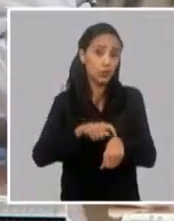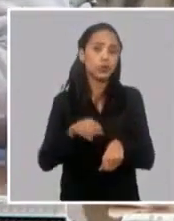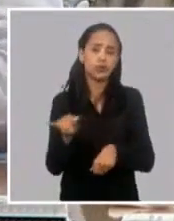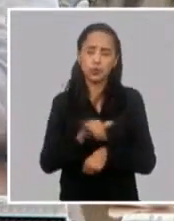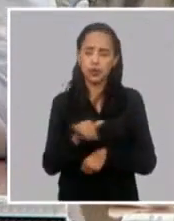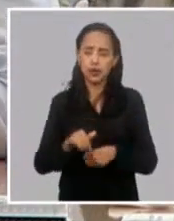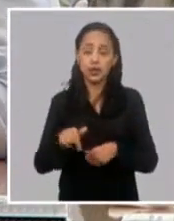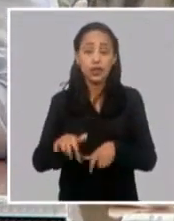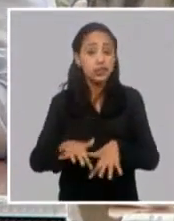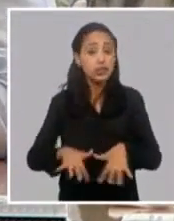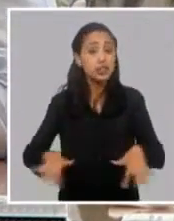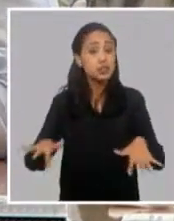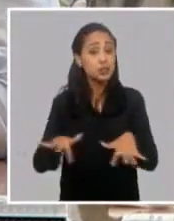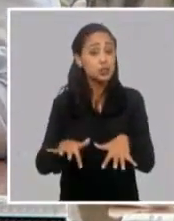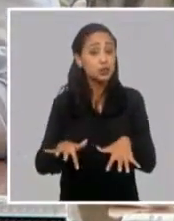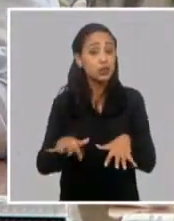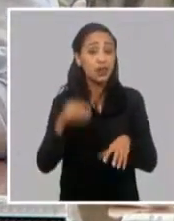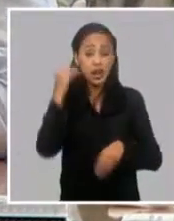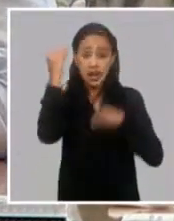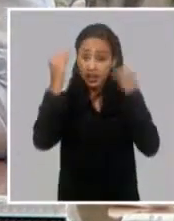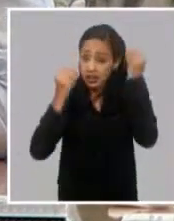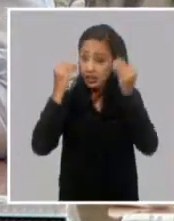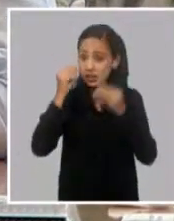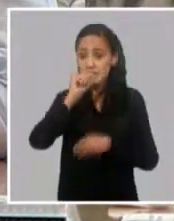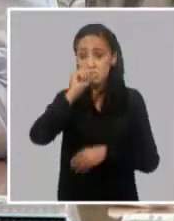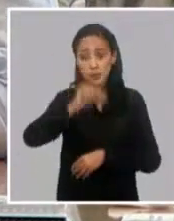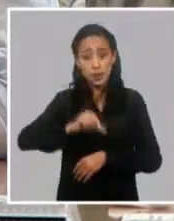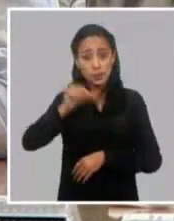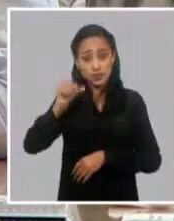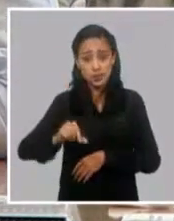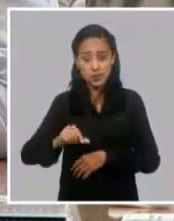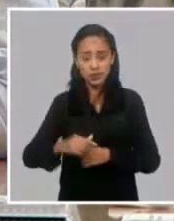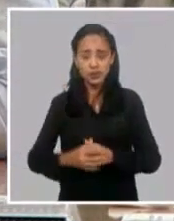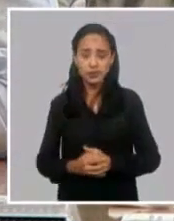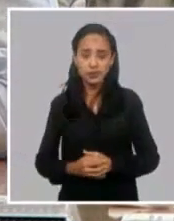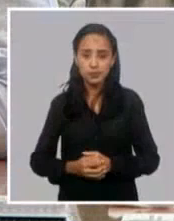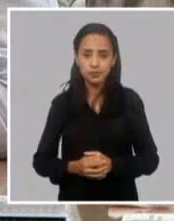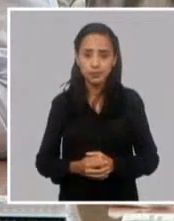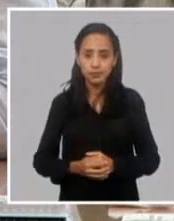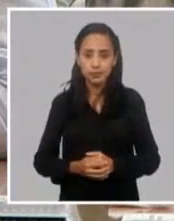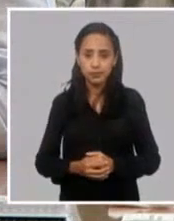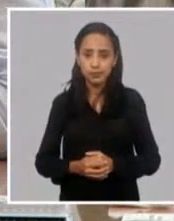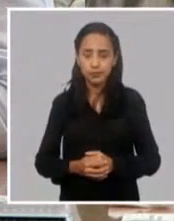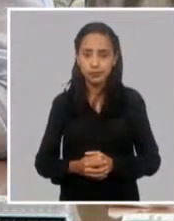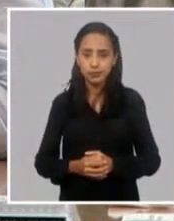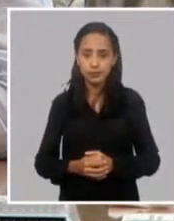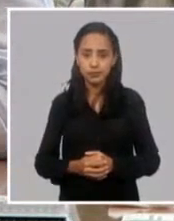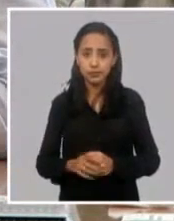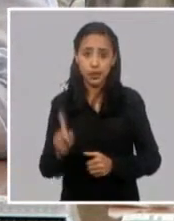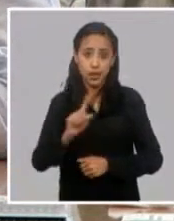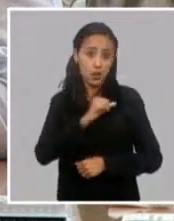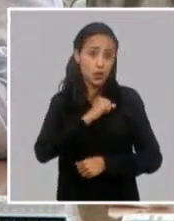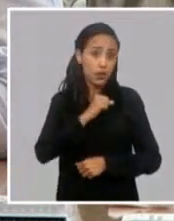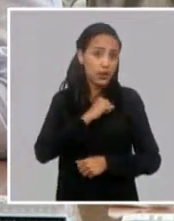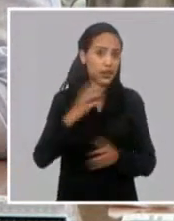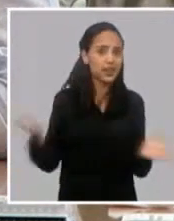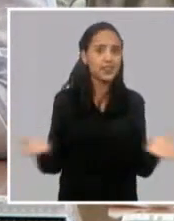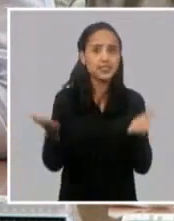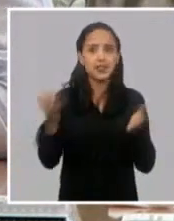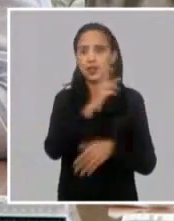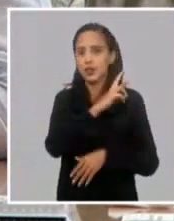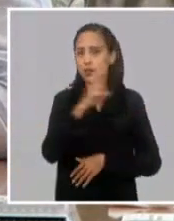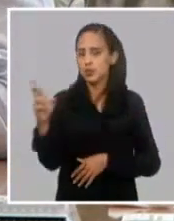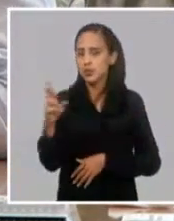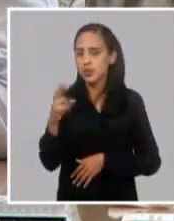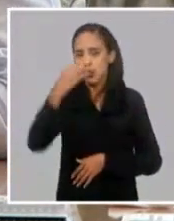Esta situación, analizada por los que no quieren de verdad un desarrollo de la revolución cubana, por los que no